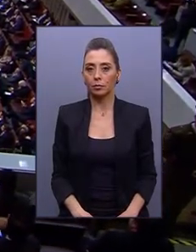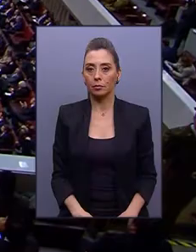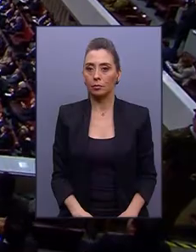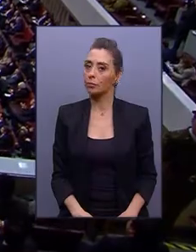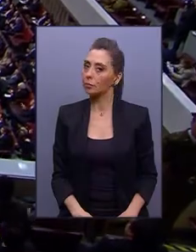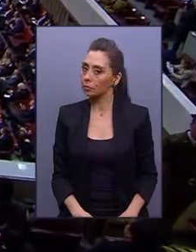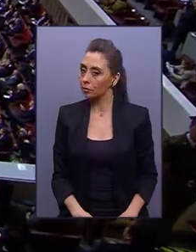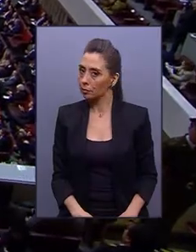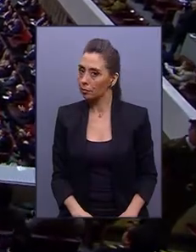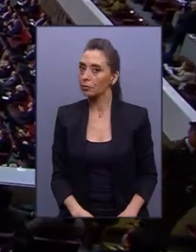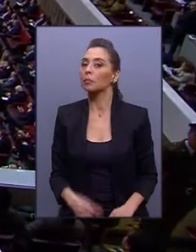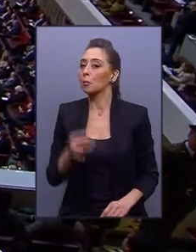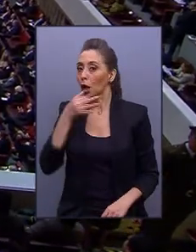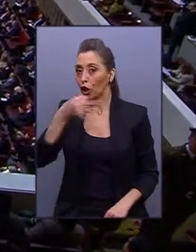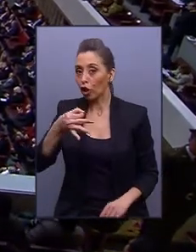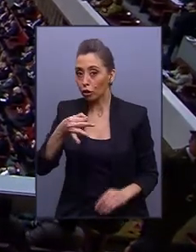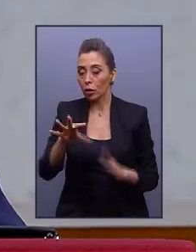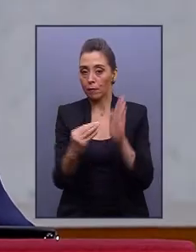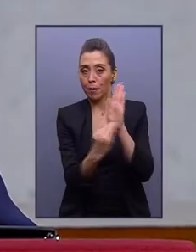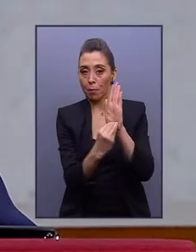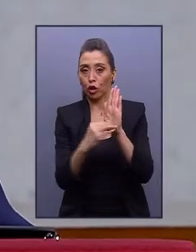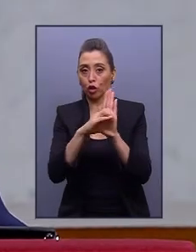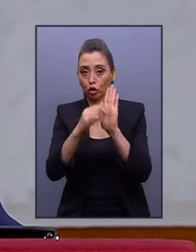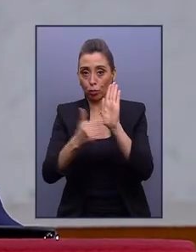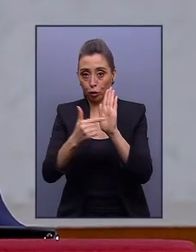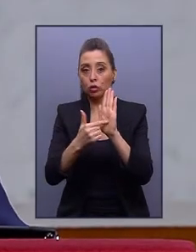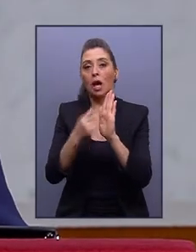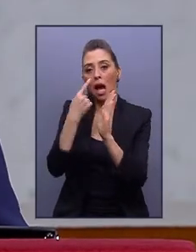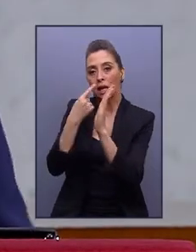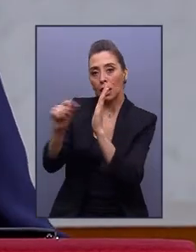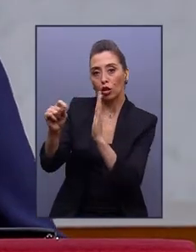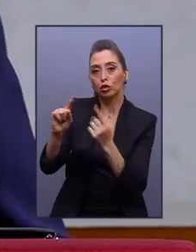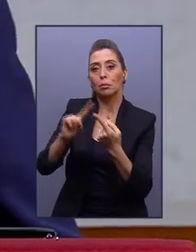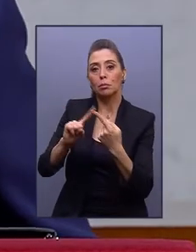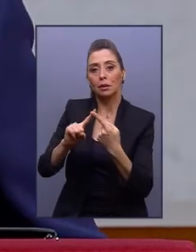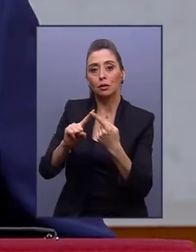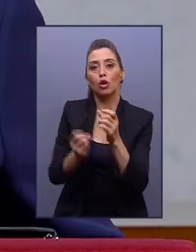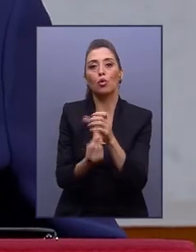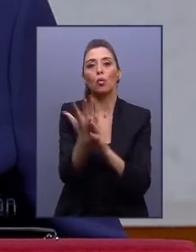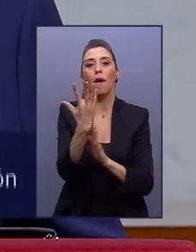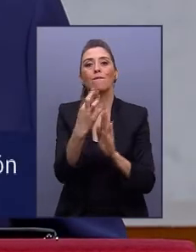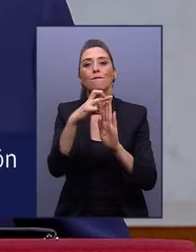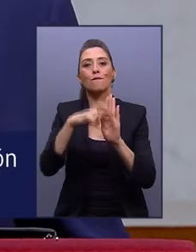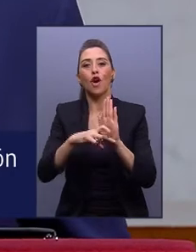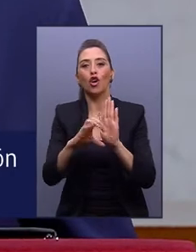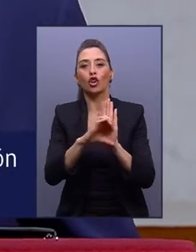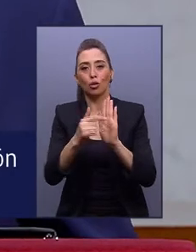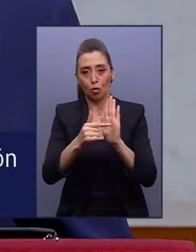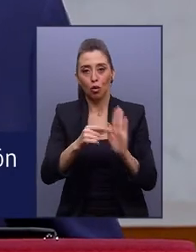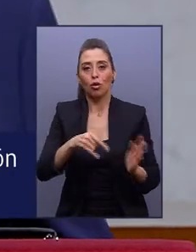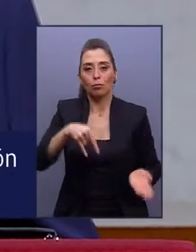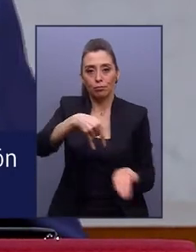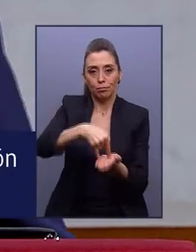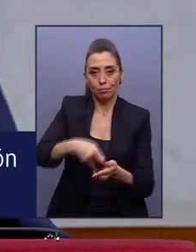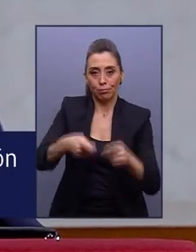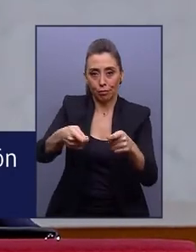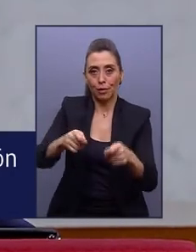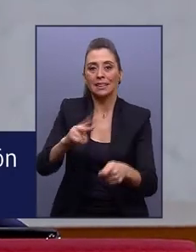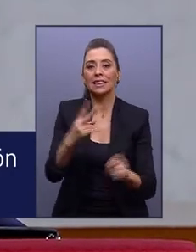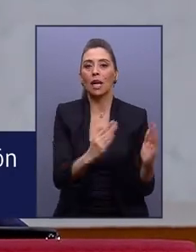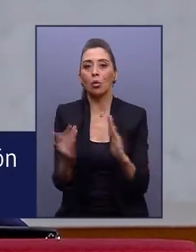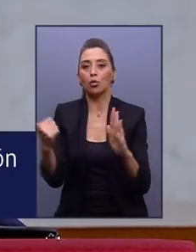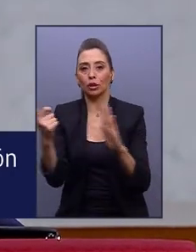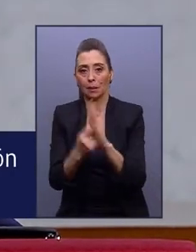Decía que vamos a incorporar el reconocimiento y la participación política indígena al proyecto de nueva constitución que enviaremos el segundo semestre